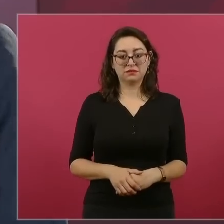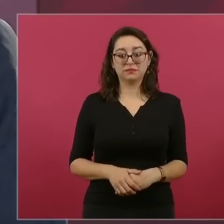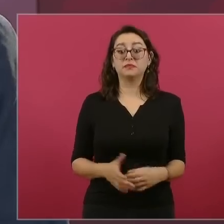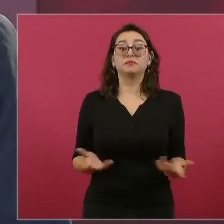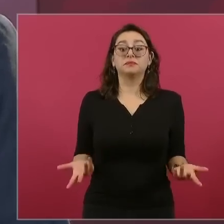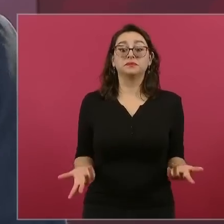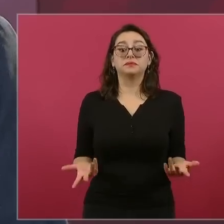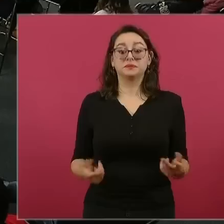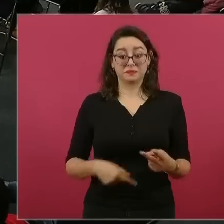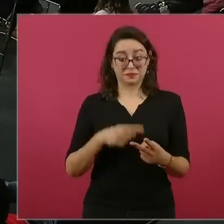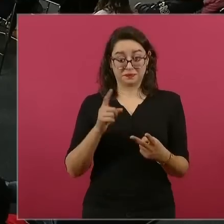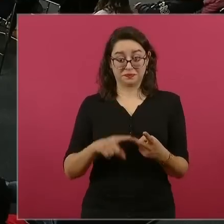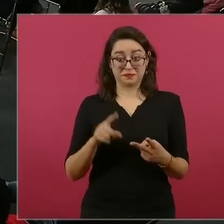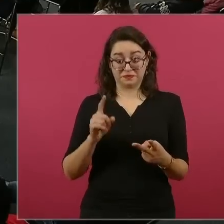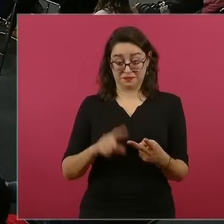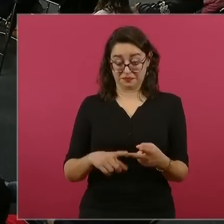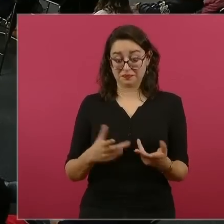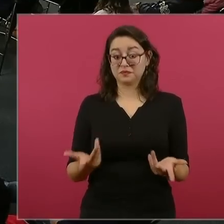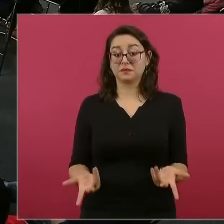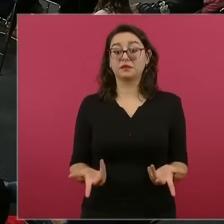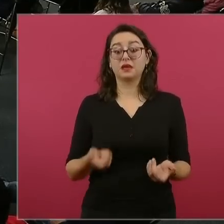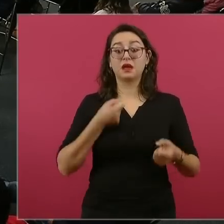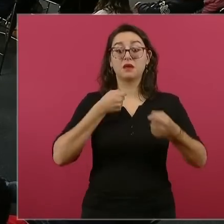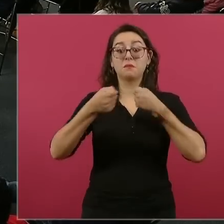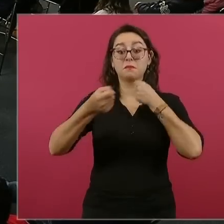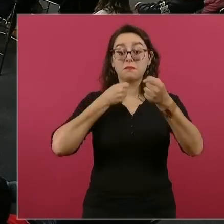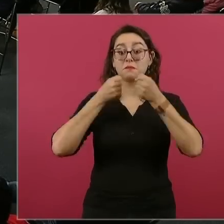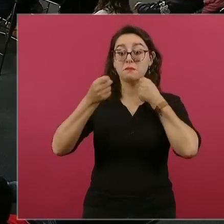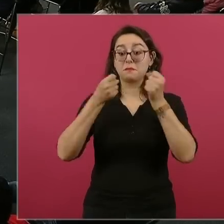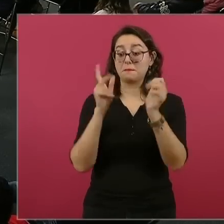Así, formal,